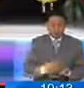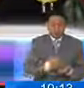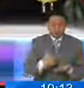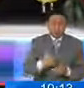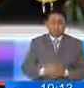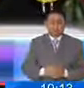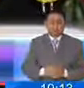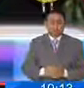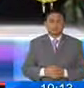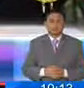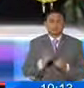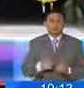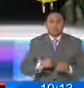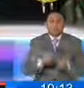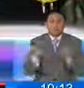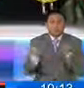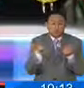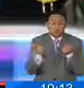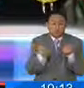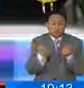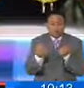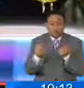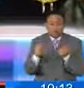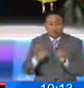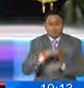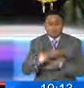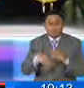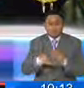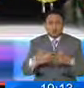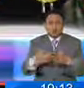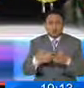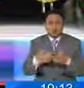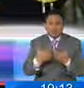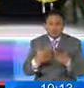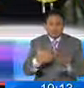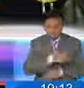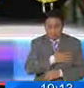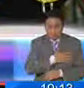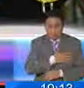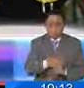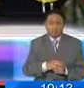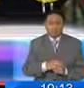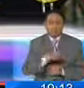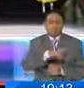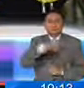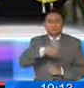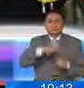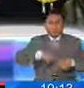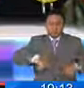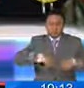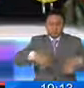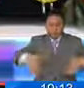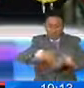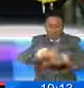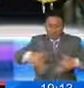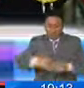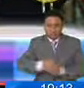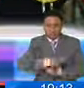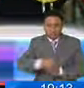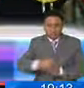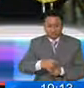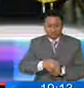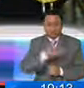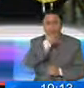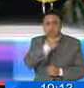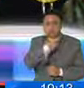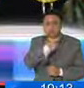Intensificar el control militar con los medios disponibles, los recursos disponibles en este sector fronterizo, como le manifestaba, tanto en el cantón Eloy Alfaro